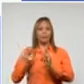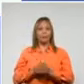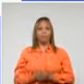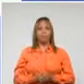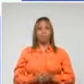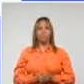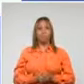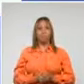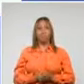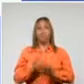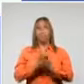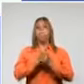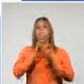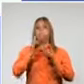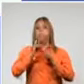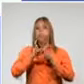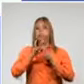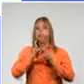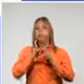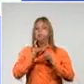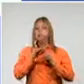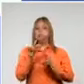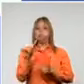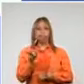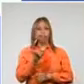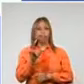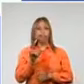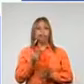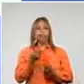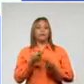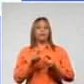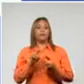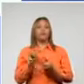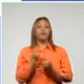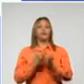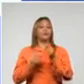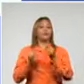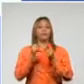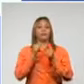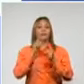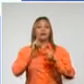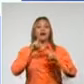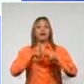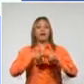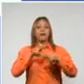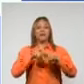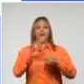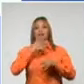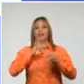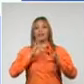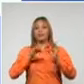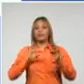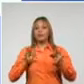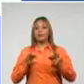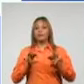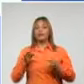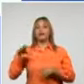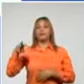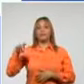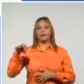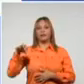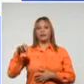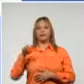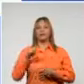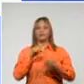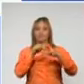el de Matanzas también aparece reflejado, pero fundamentalmente La Habana, Artemisa y Pinar del Río, que es